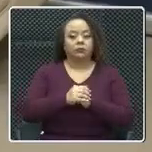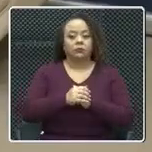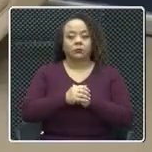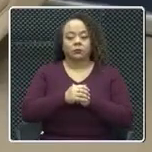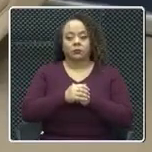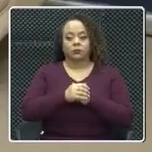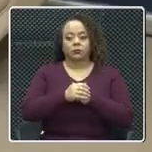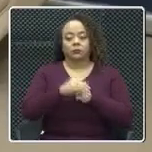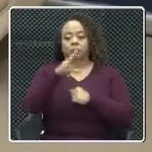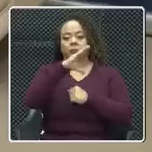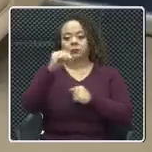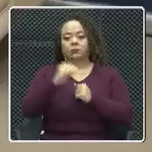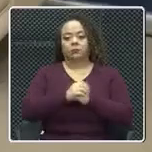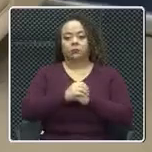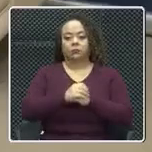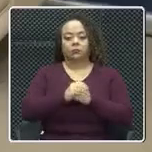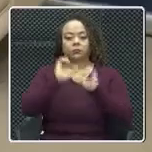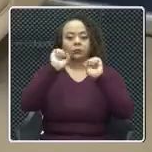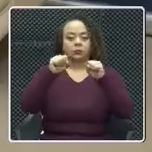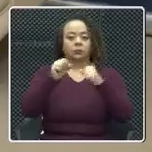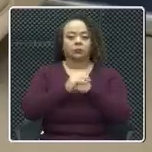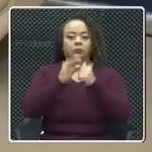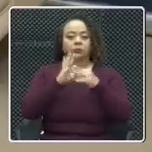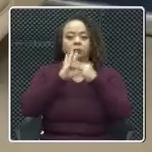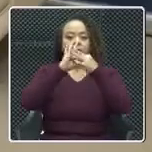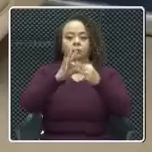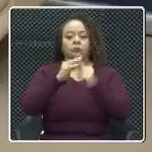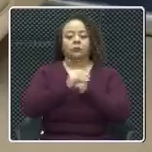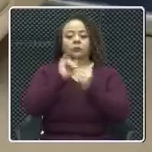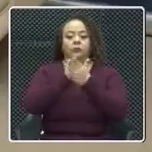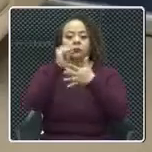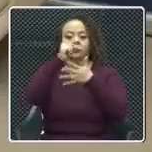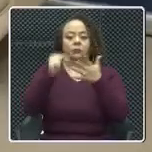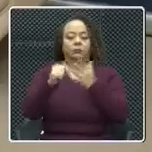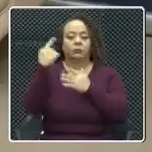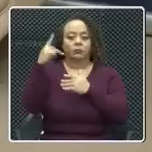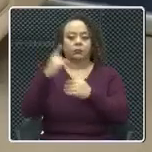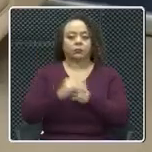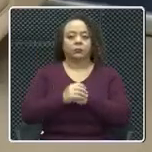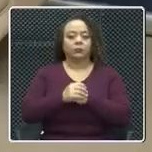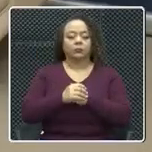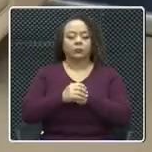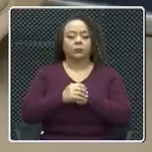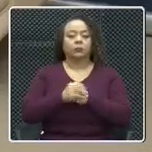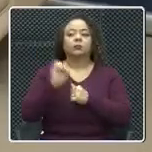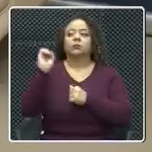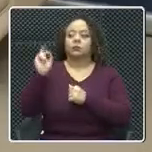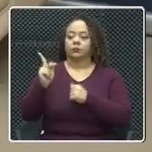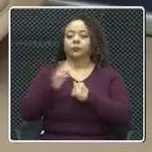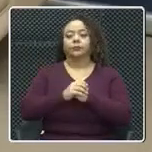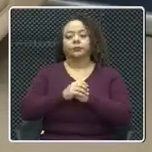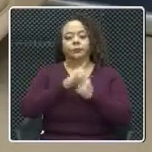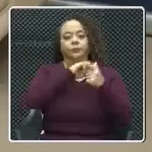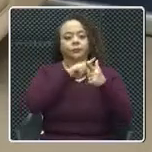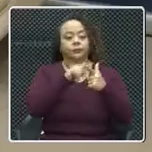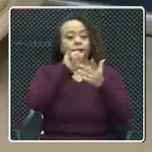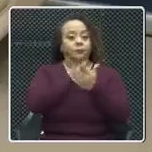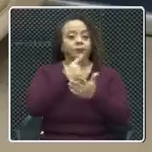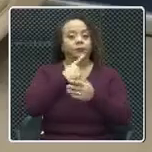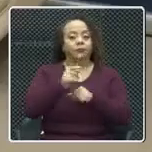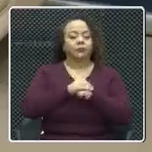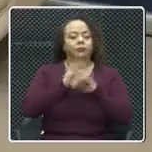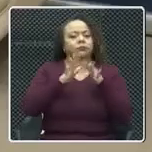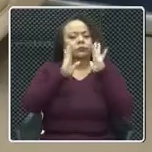Integral, y que podría estar asociada a ese factor de riesgo al que está expuesto, okay. ¿verdad? Entonces, ahí es donde uno dice, ok,